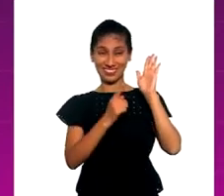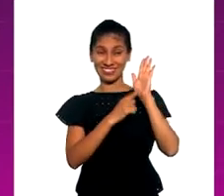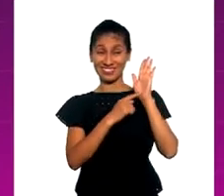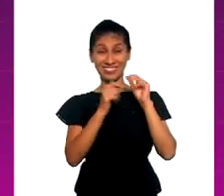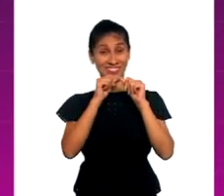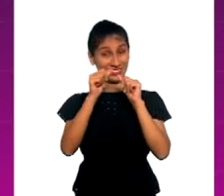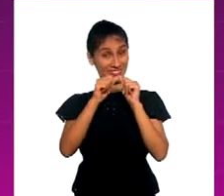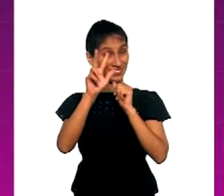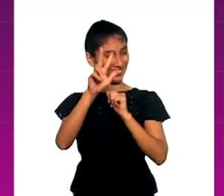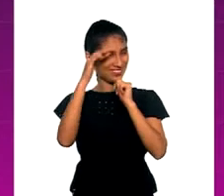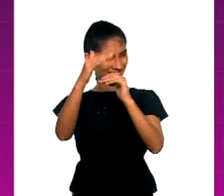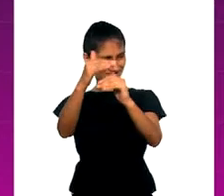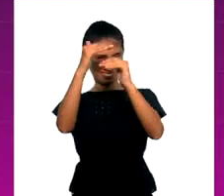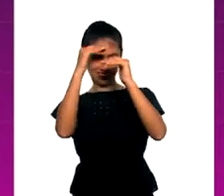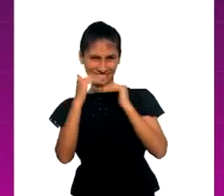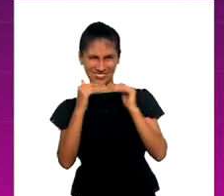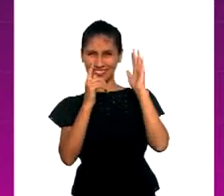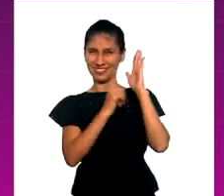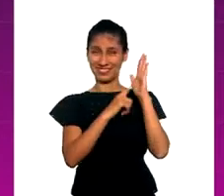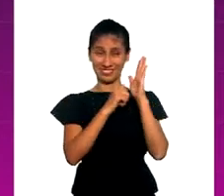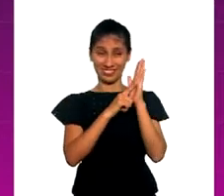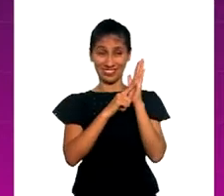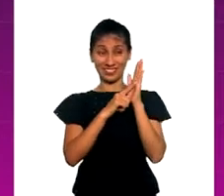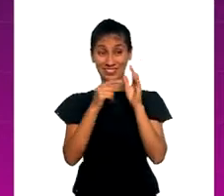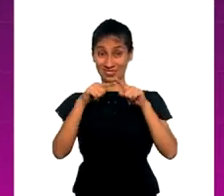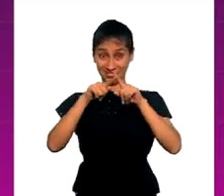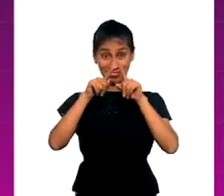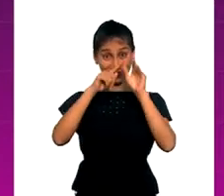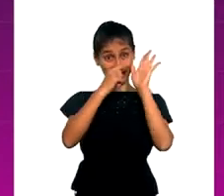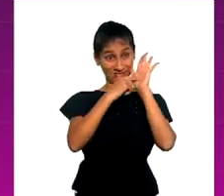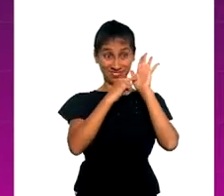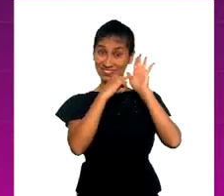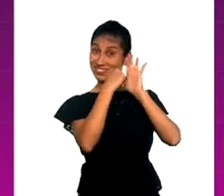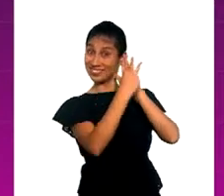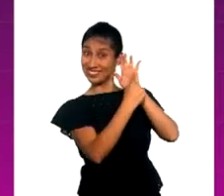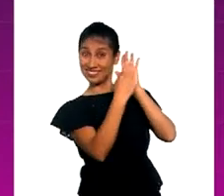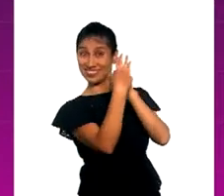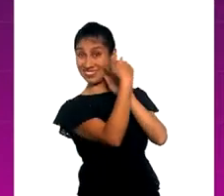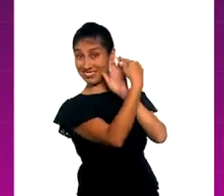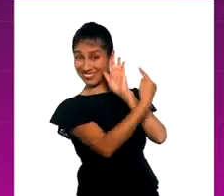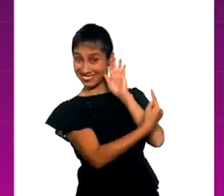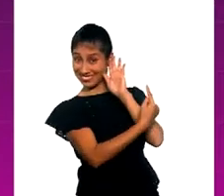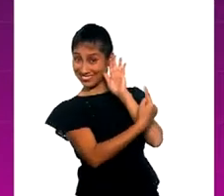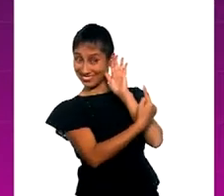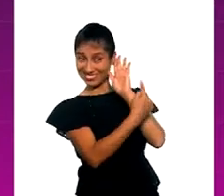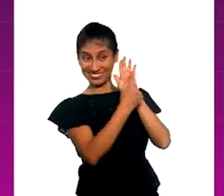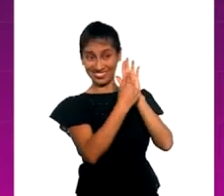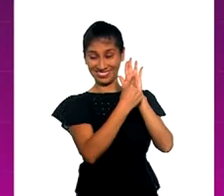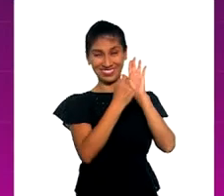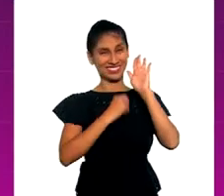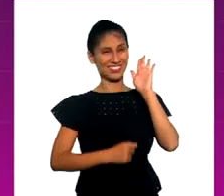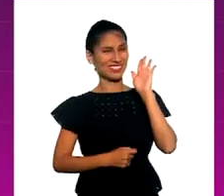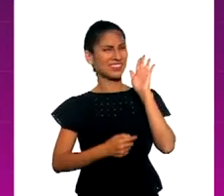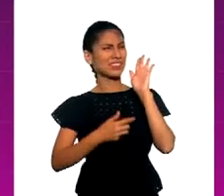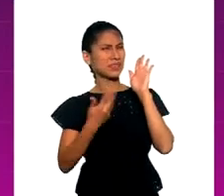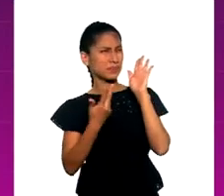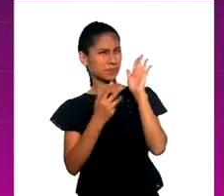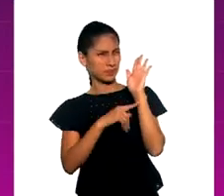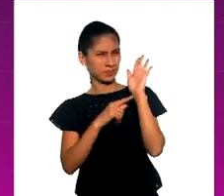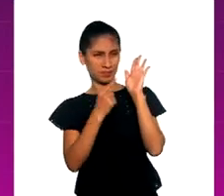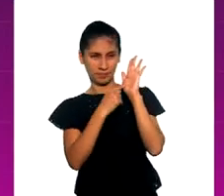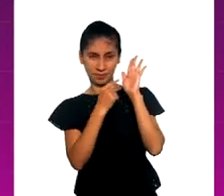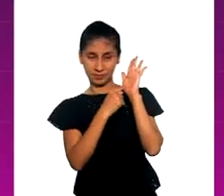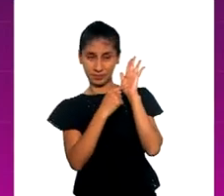instrucción 3 dobla las esquinas superiores hacia abajo y hacia el doblez del medio para formar un